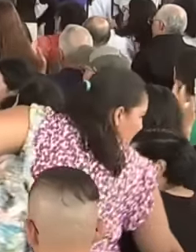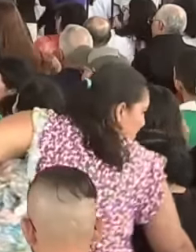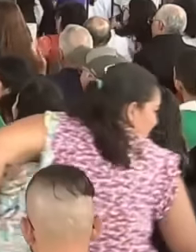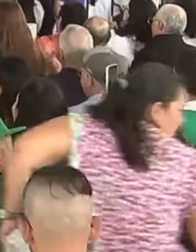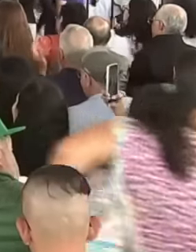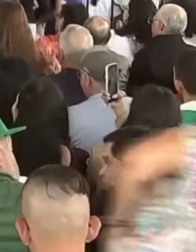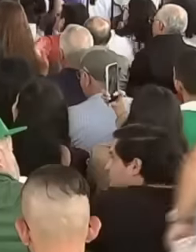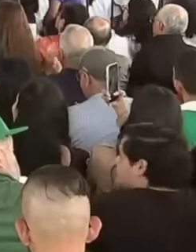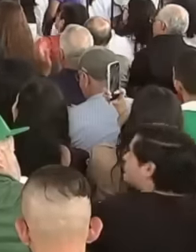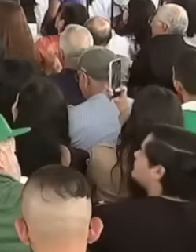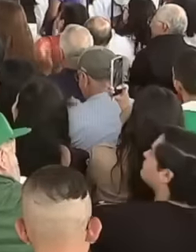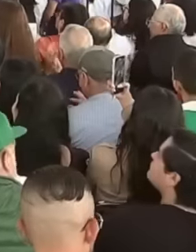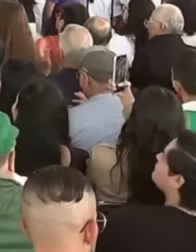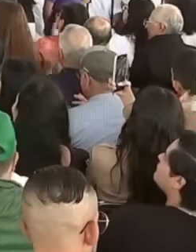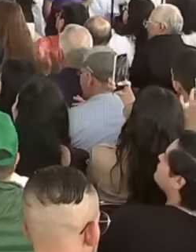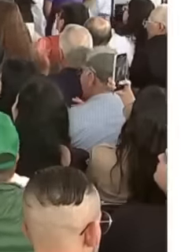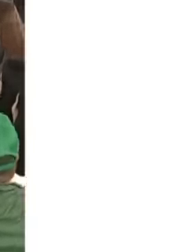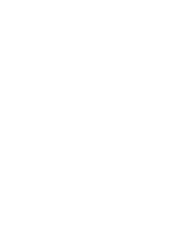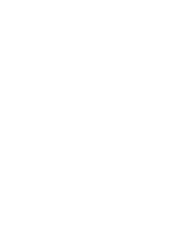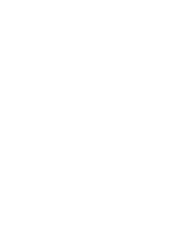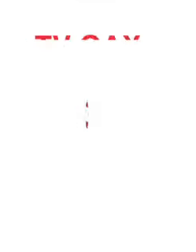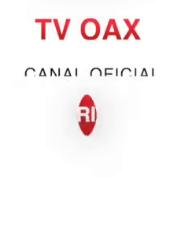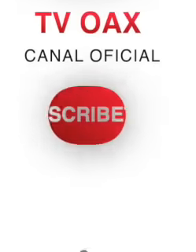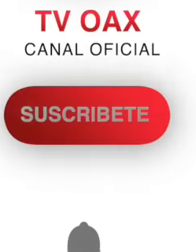Ya está dicho todo.